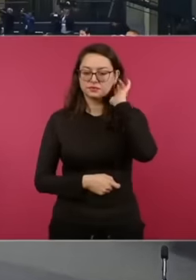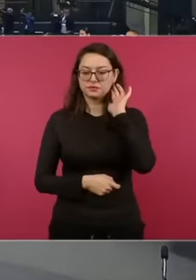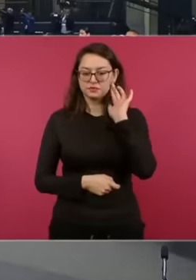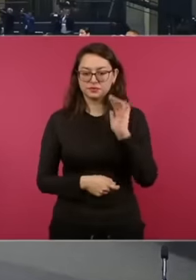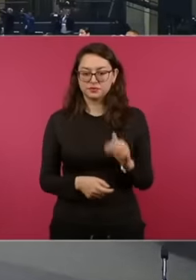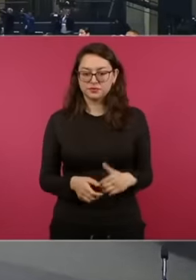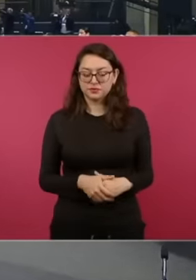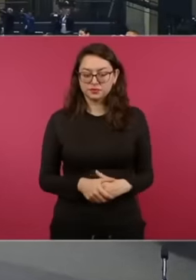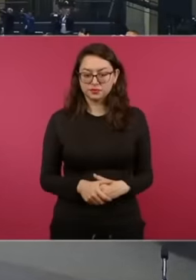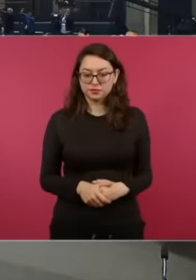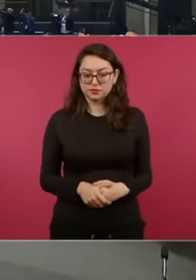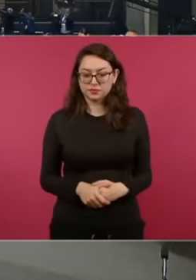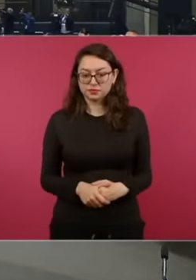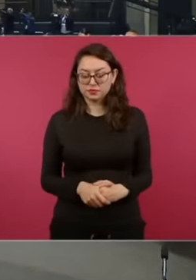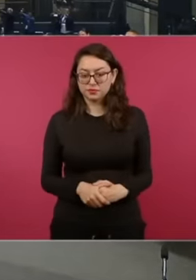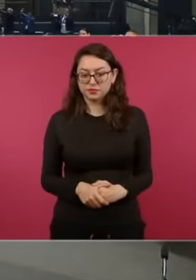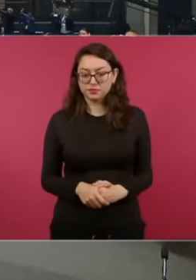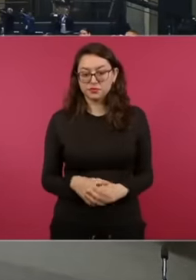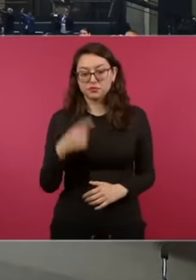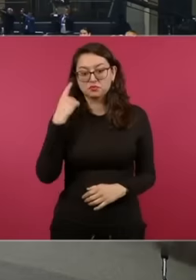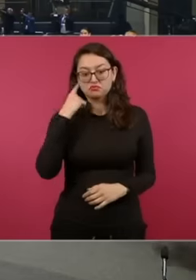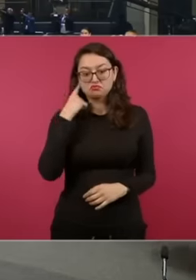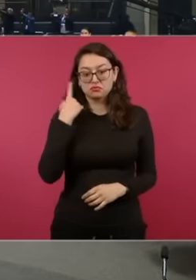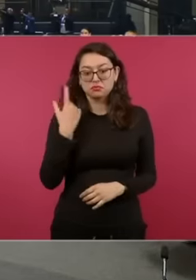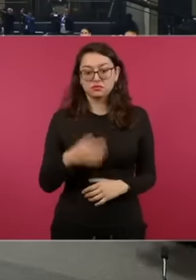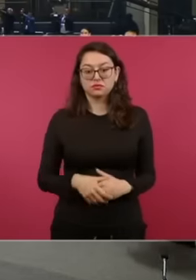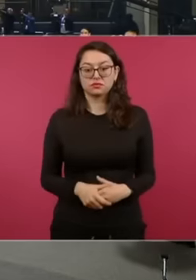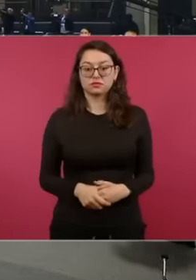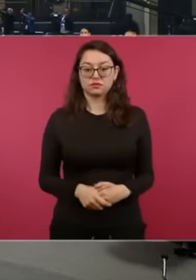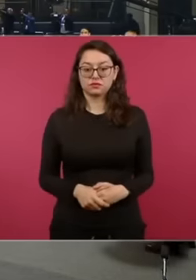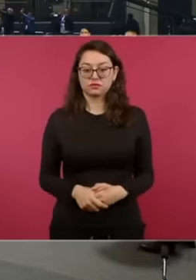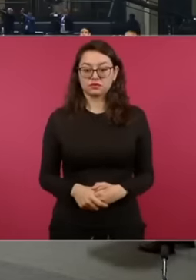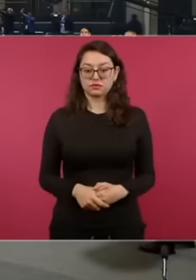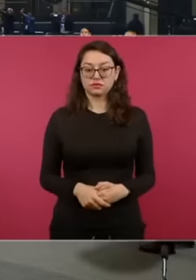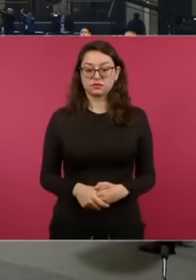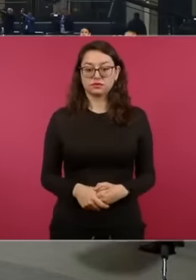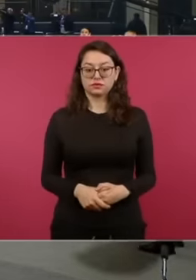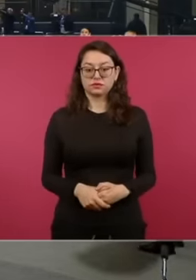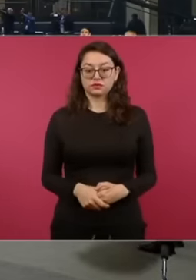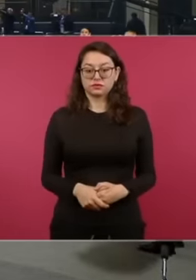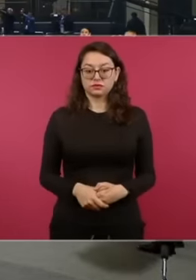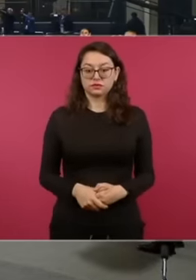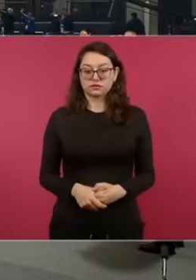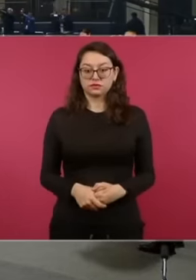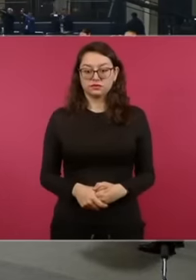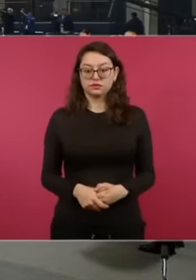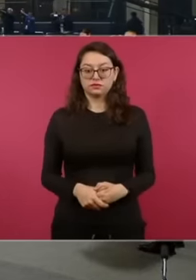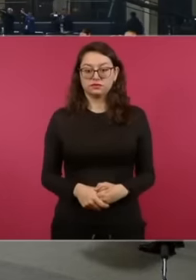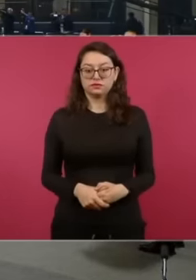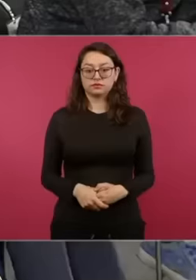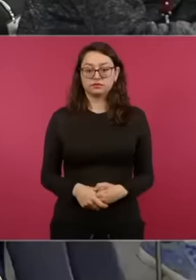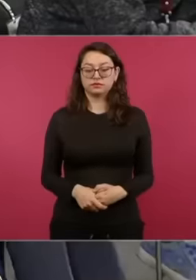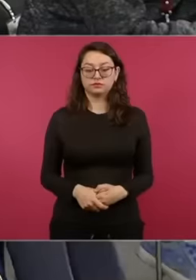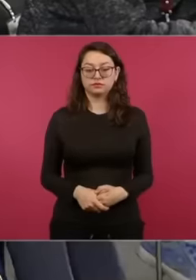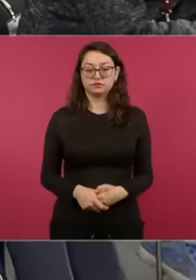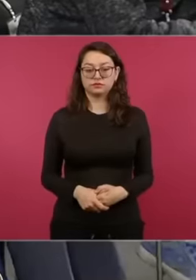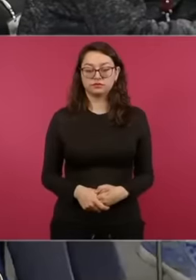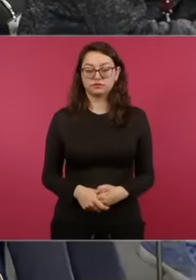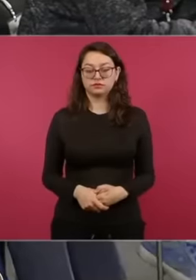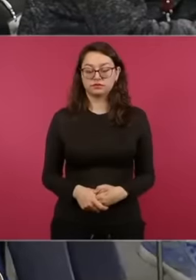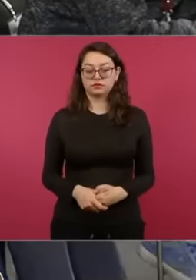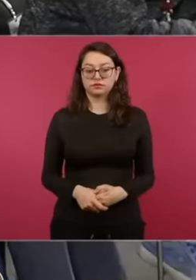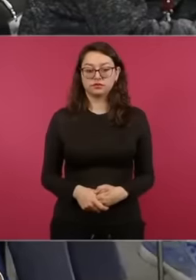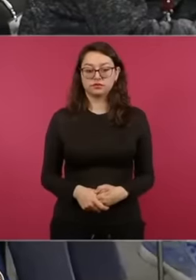firmaron este convenio para que México ayude a los migrantes a ser repatriados. También a ellos se les va a